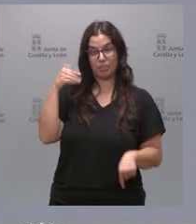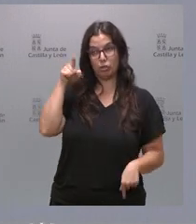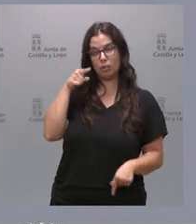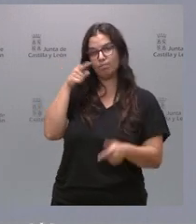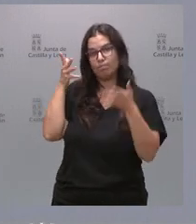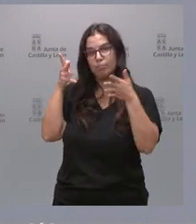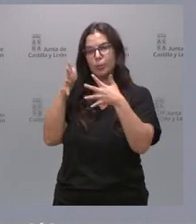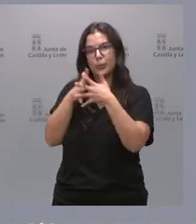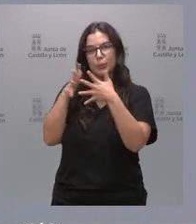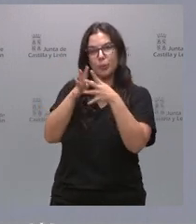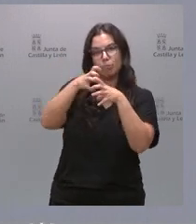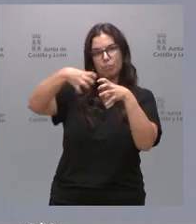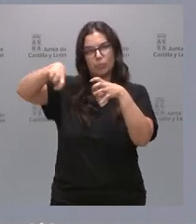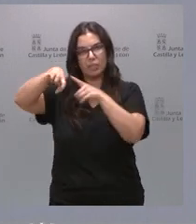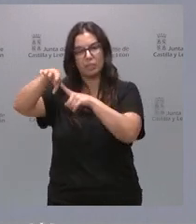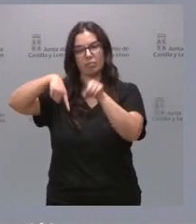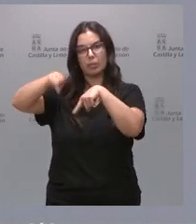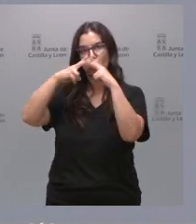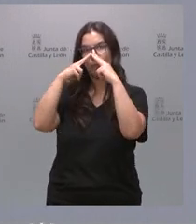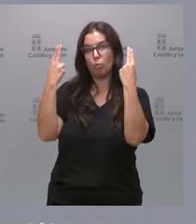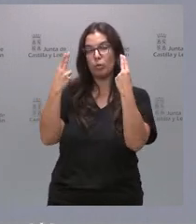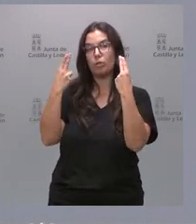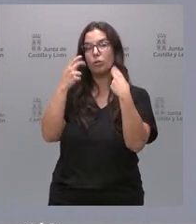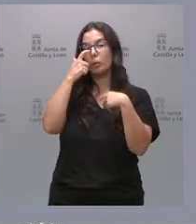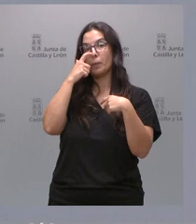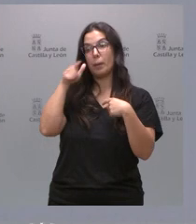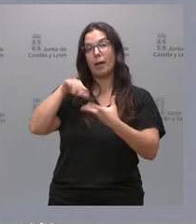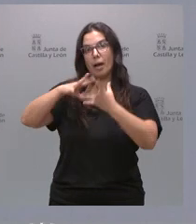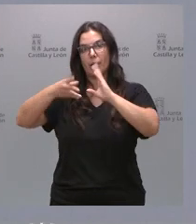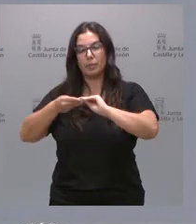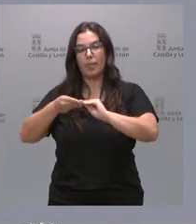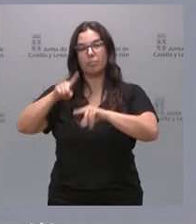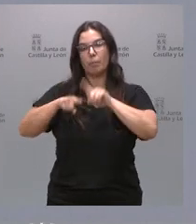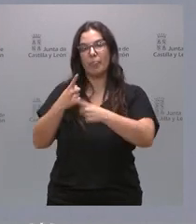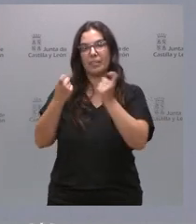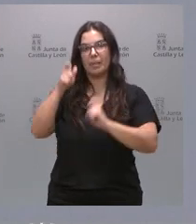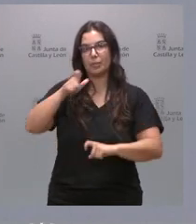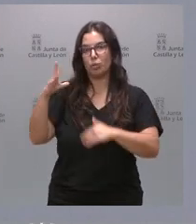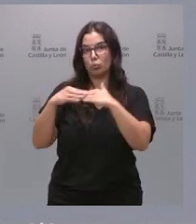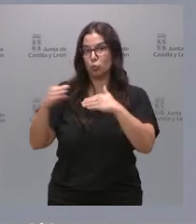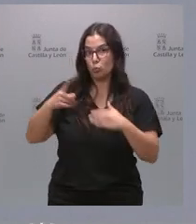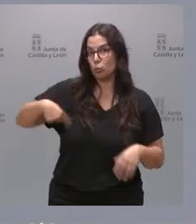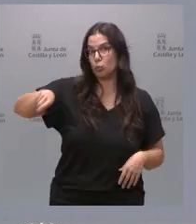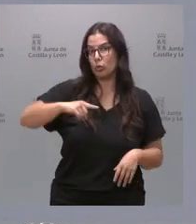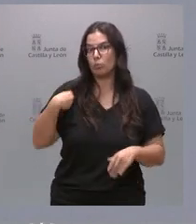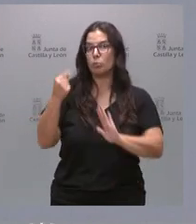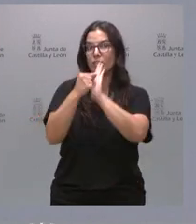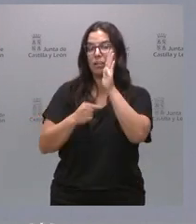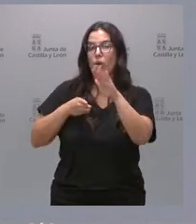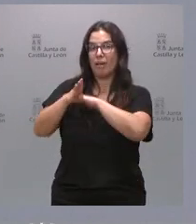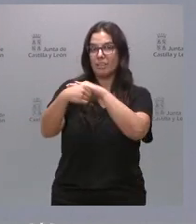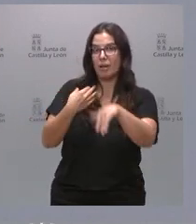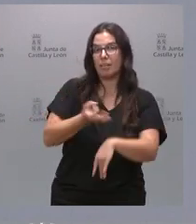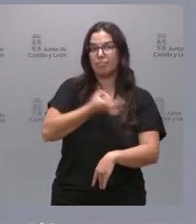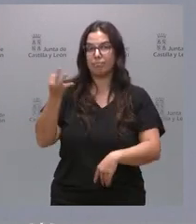disponer de una infraestructura complementaria de transporte público de viajeros por carretera adaptada a las necesidades del usuario de acuerdo con Los criterios de accesibilidad y